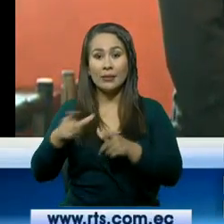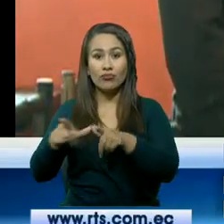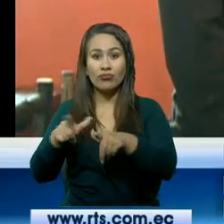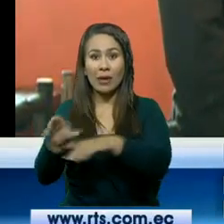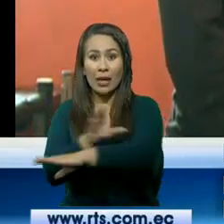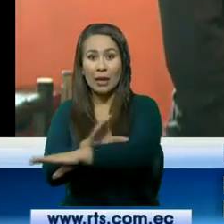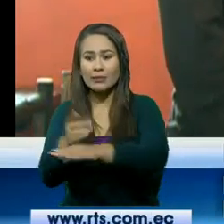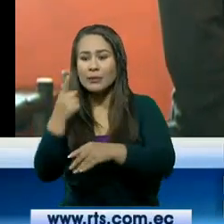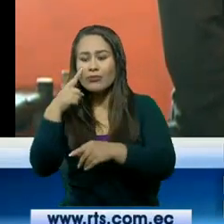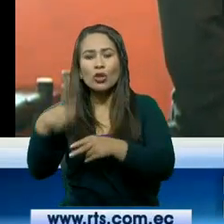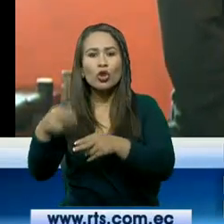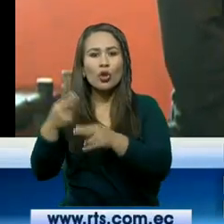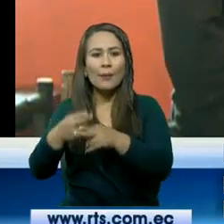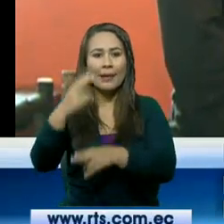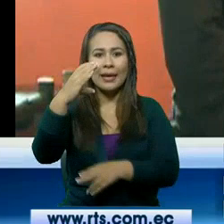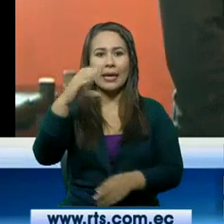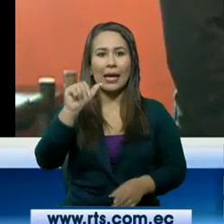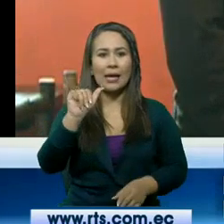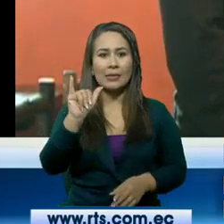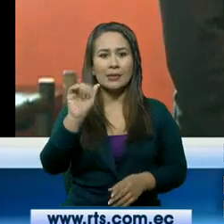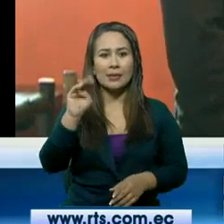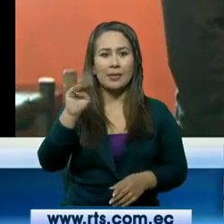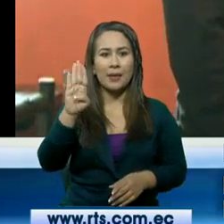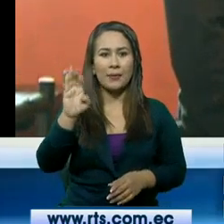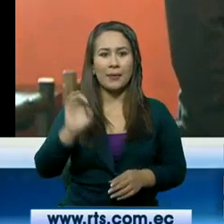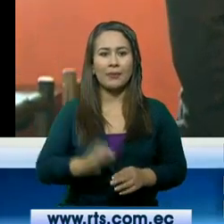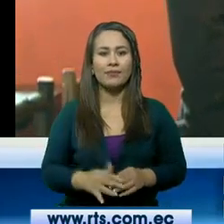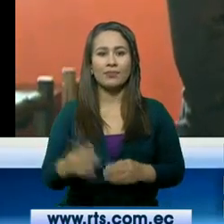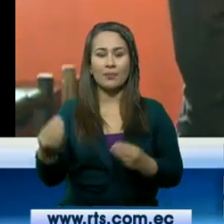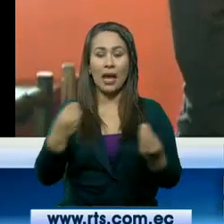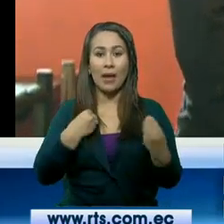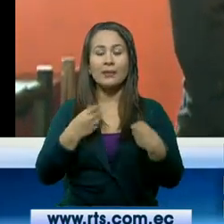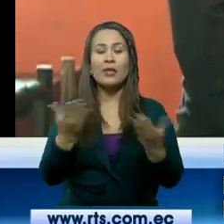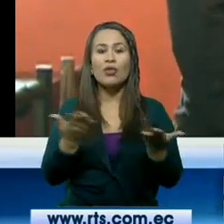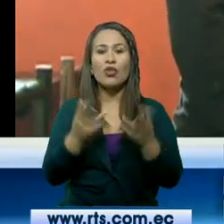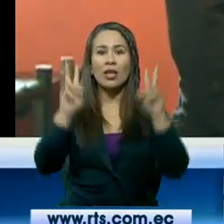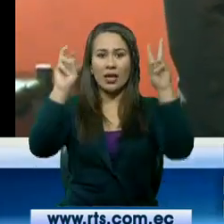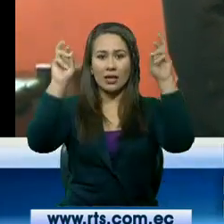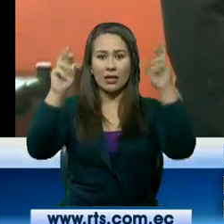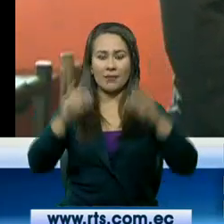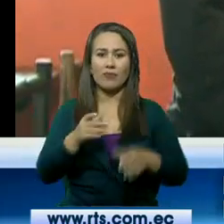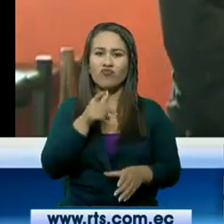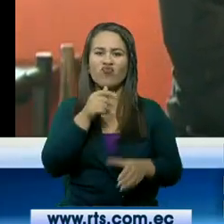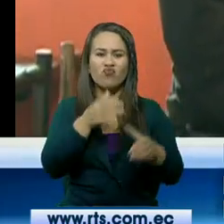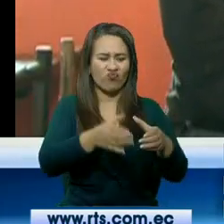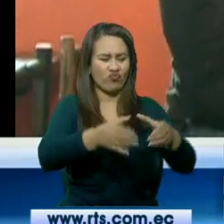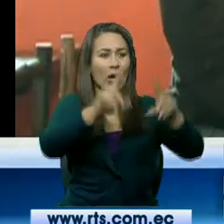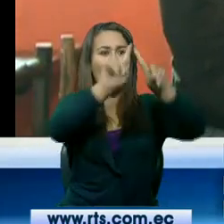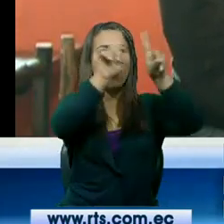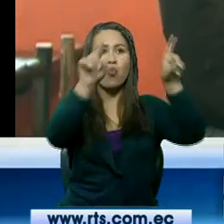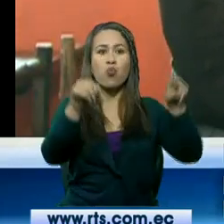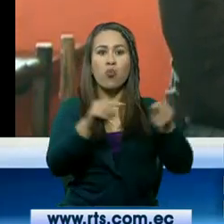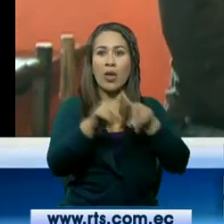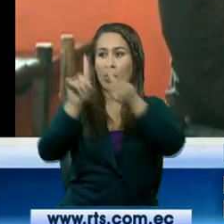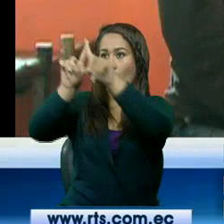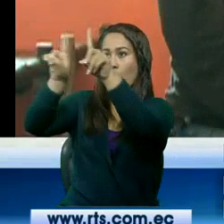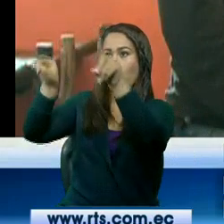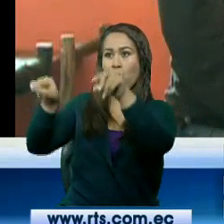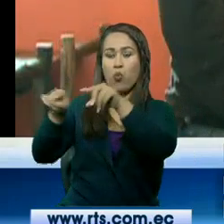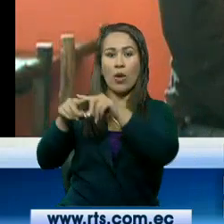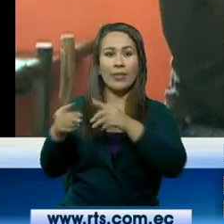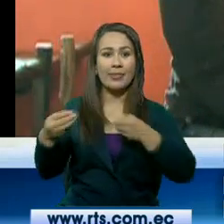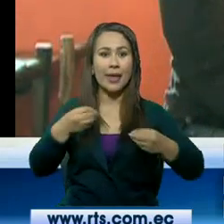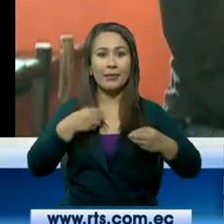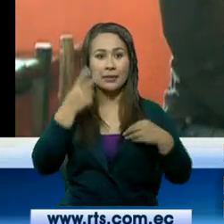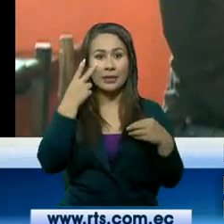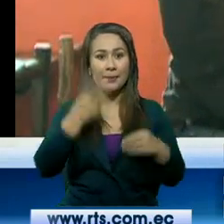cantón Cayambe. Y José Collaguillo nos va a contar sobre los cuadros que representan desde la misión geodésica. Por ejemplo,